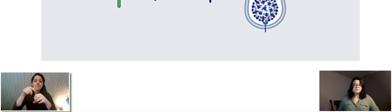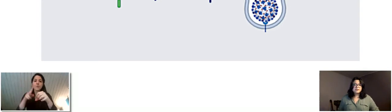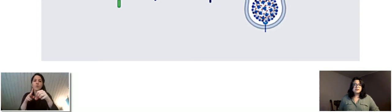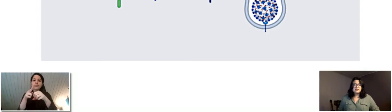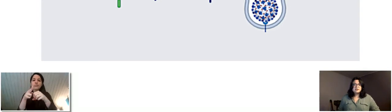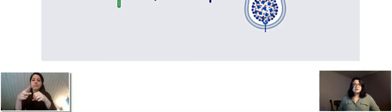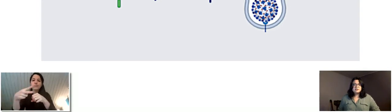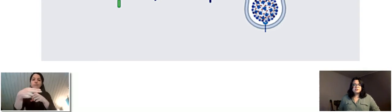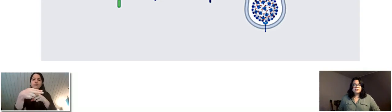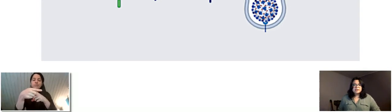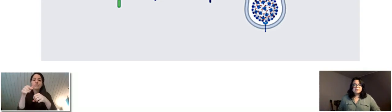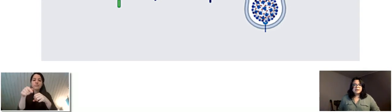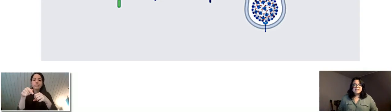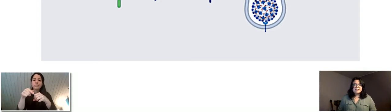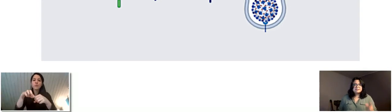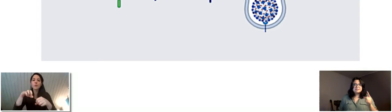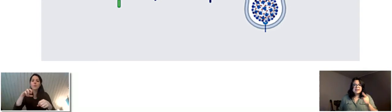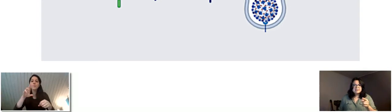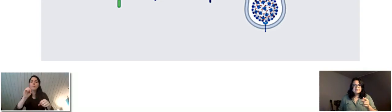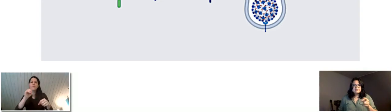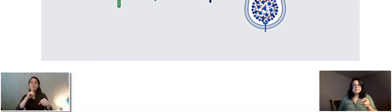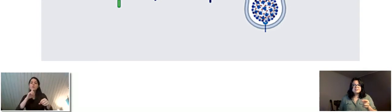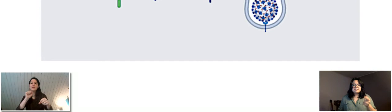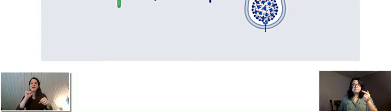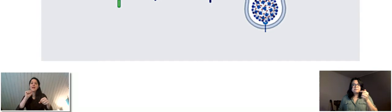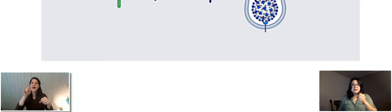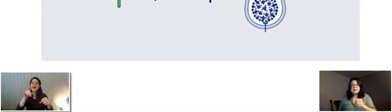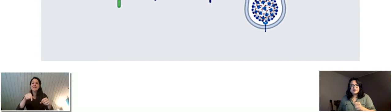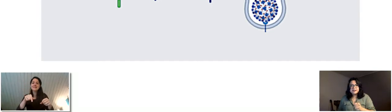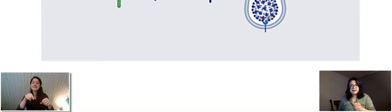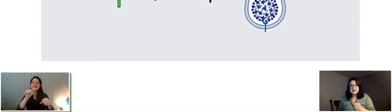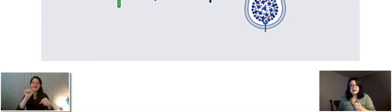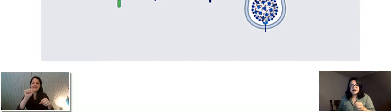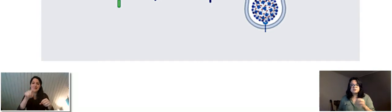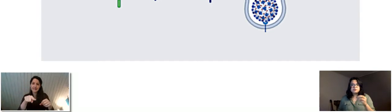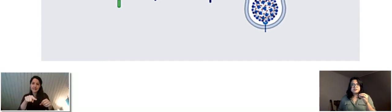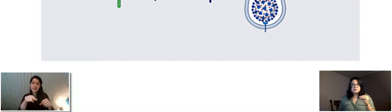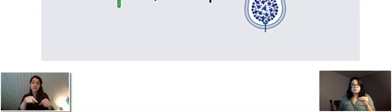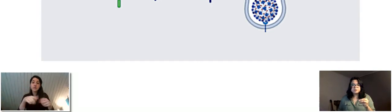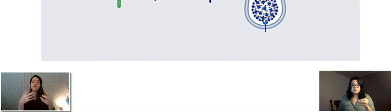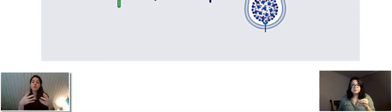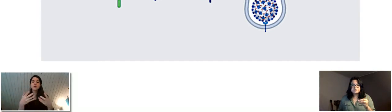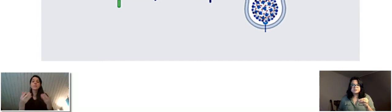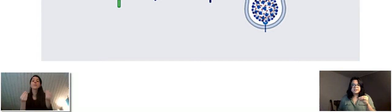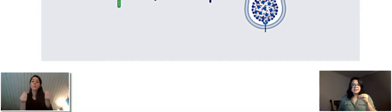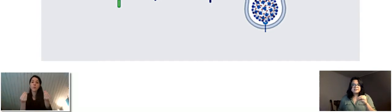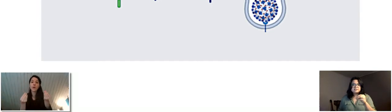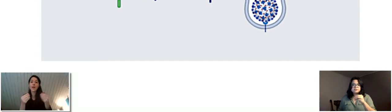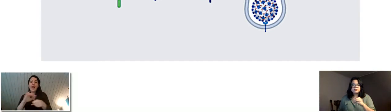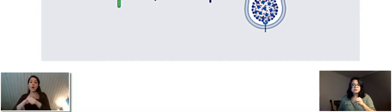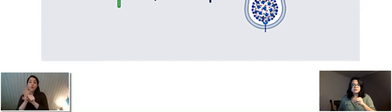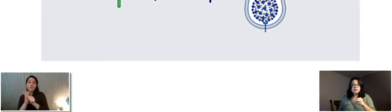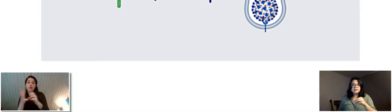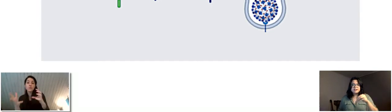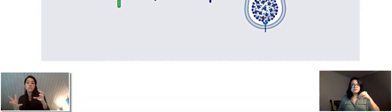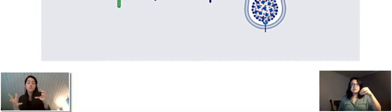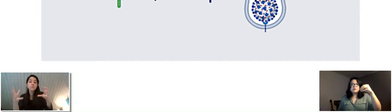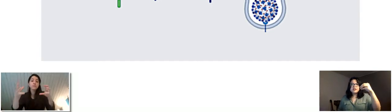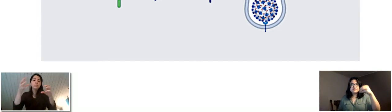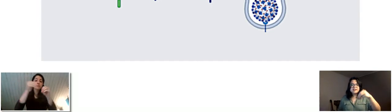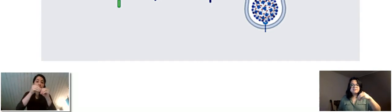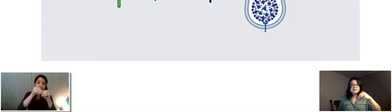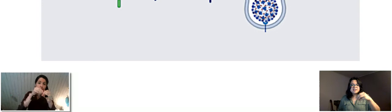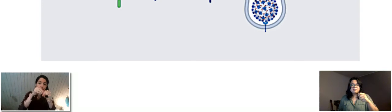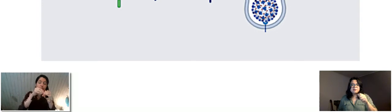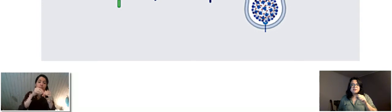proteasas. Resulta que para que el SARS se pegue a su receptor, el AC2, que es como